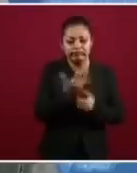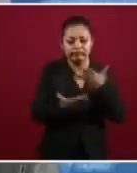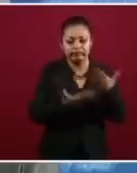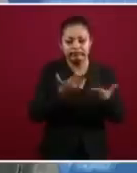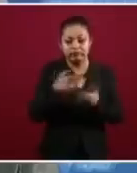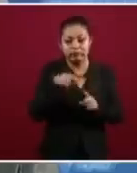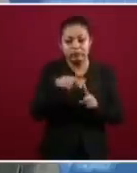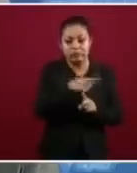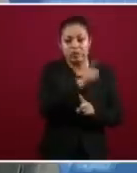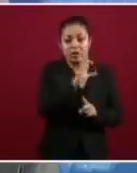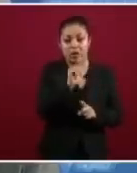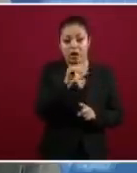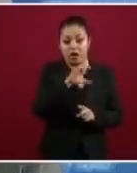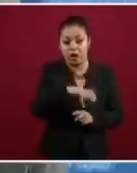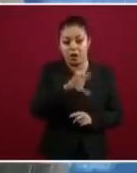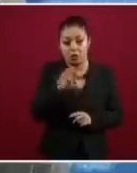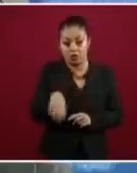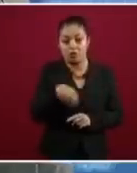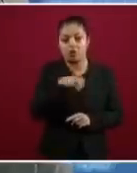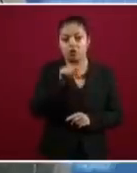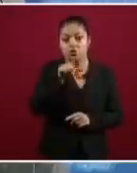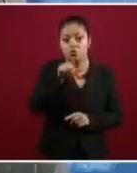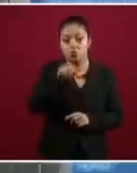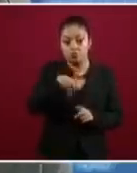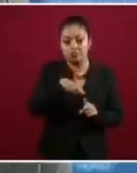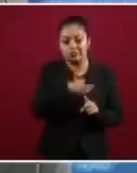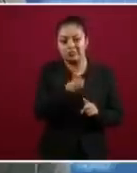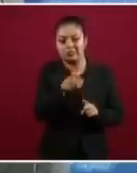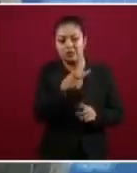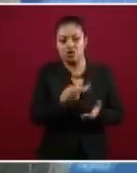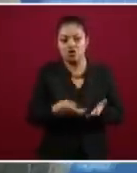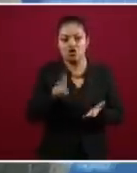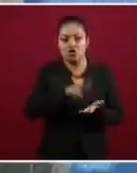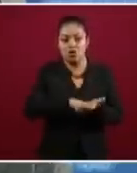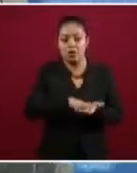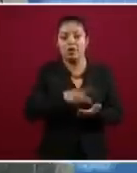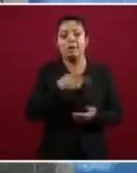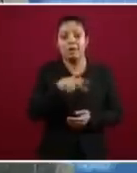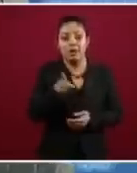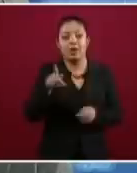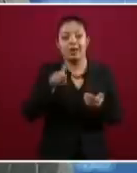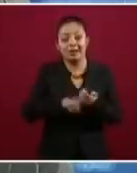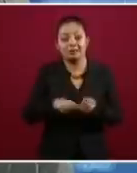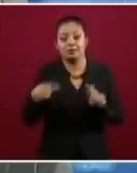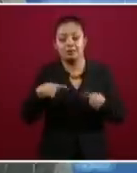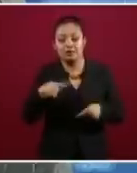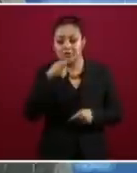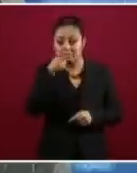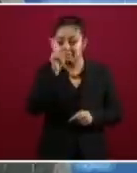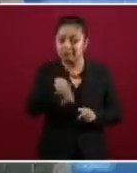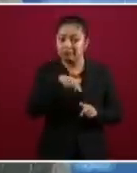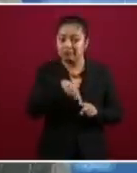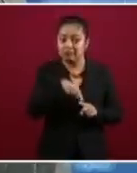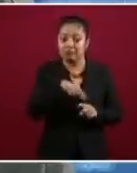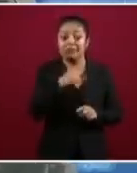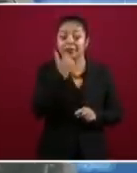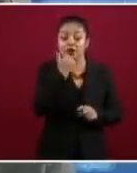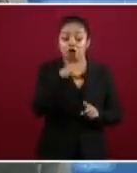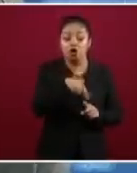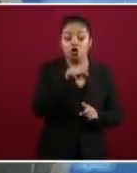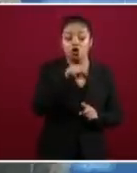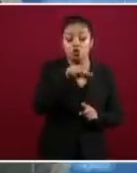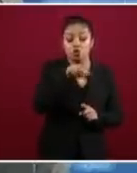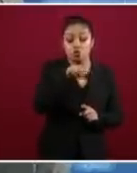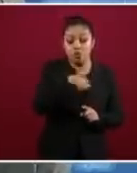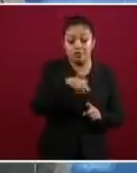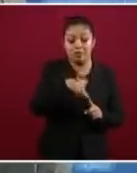corredor Cancún-Tulum es doble vía, pero también recomienda a nuestros especialistas que de Tulum a